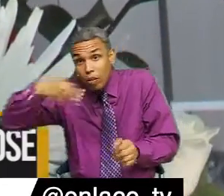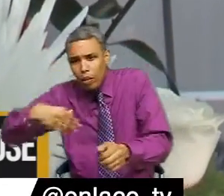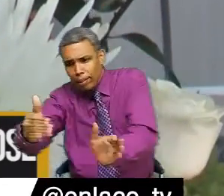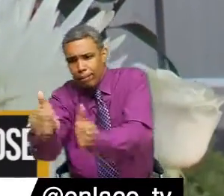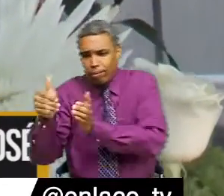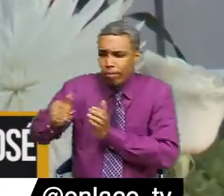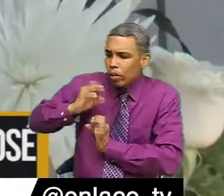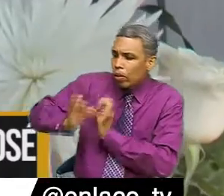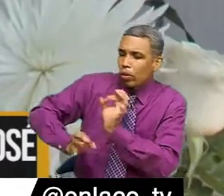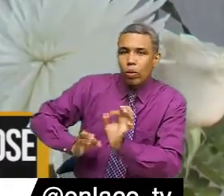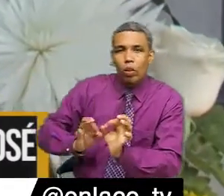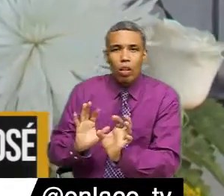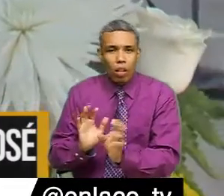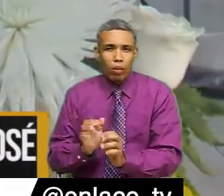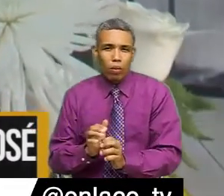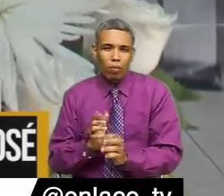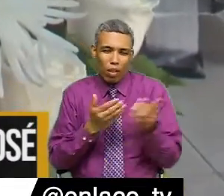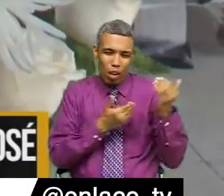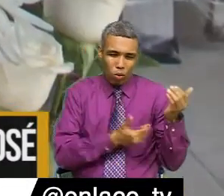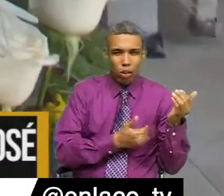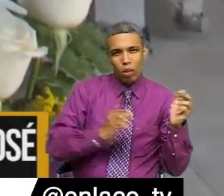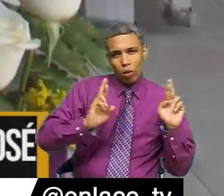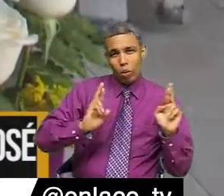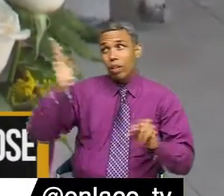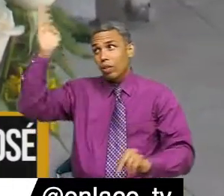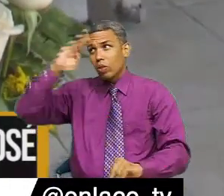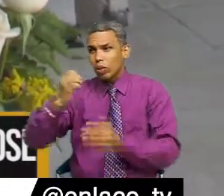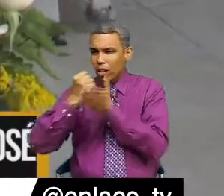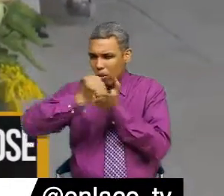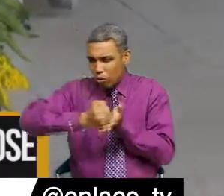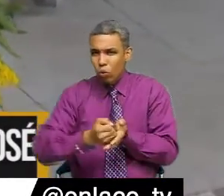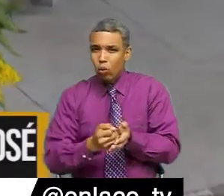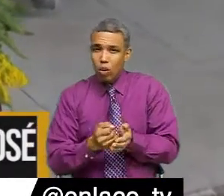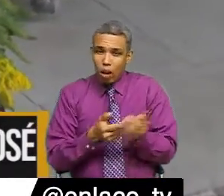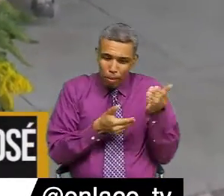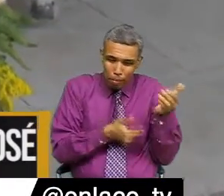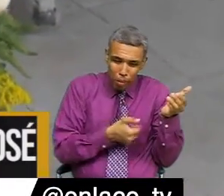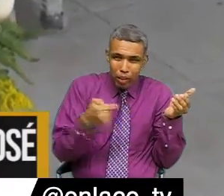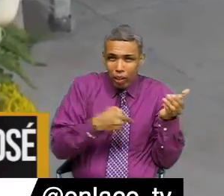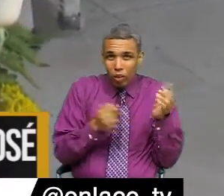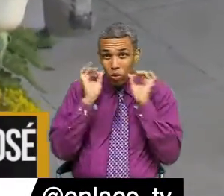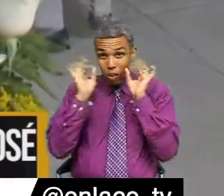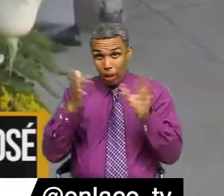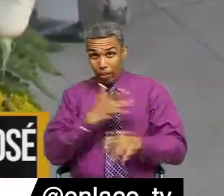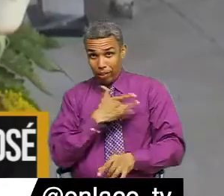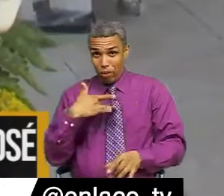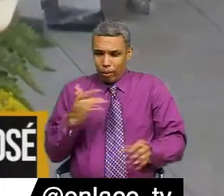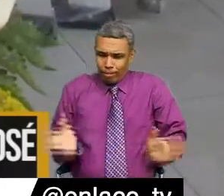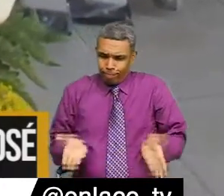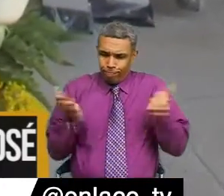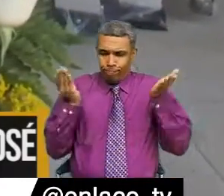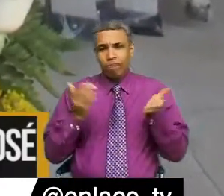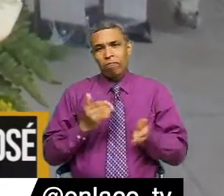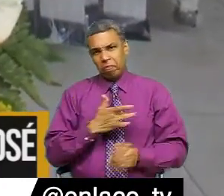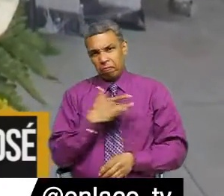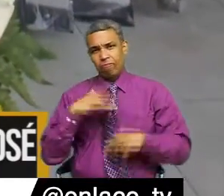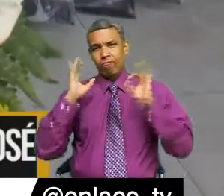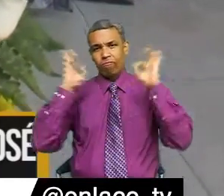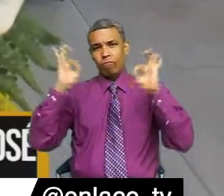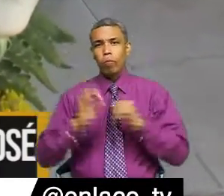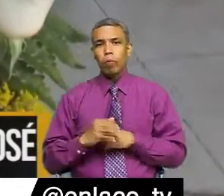manos de Dios y que salga adelante. Bueno, muy bien, gracias, doctor. Están viendo ustedes en este momento en imágenes flores que llegan hasta este lugar.